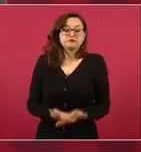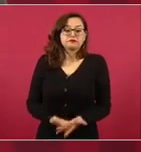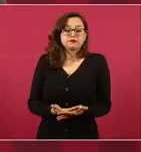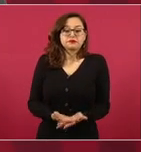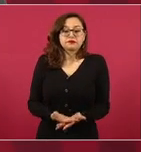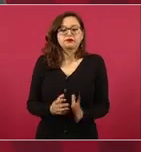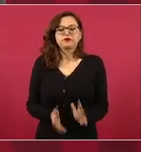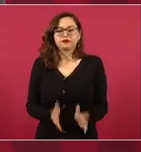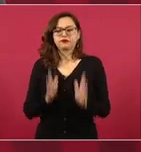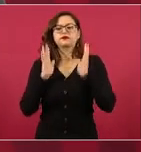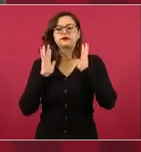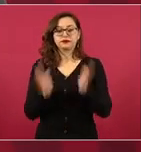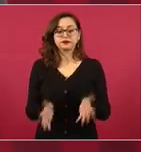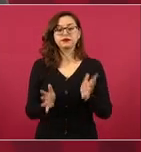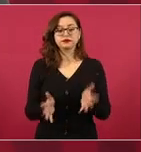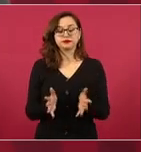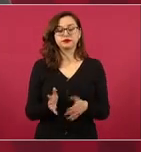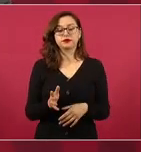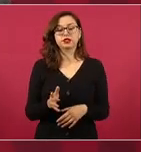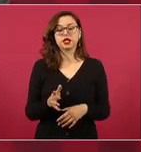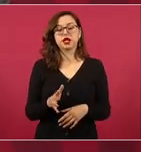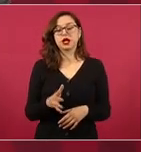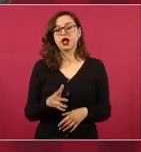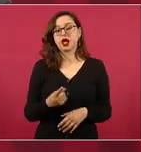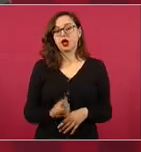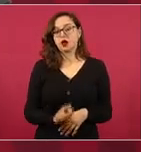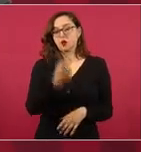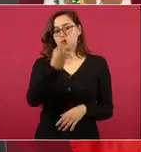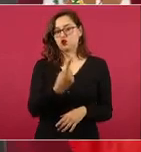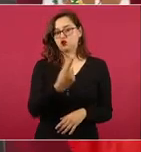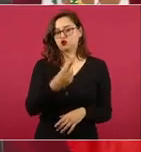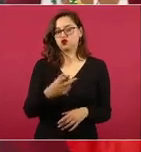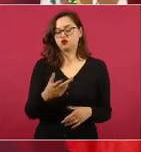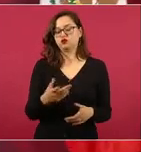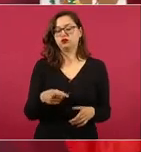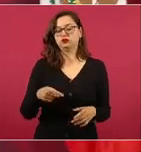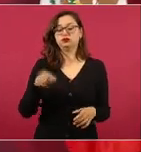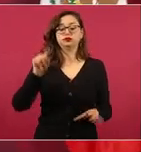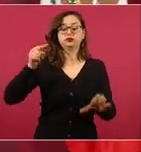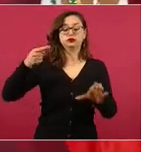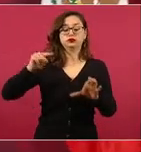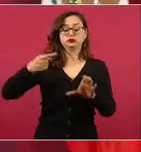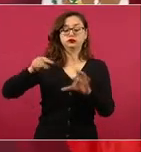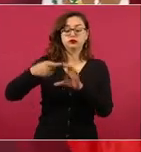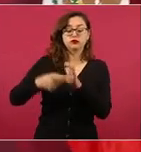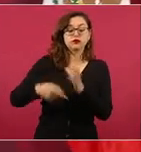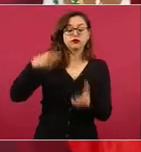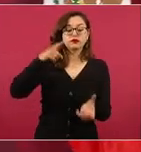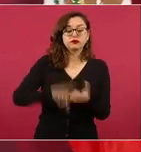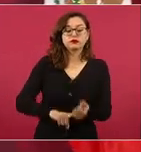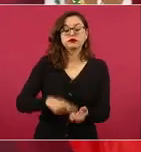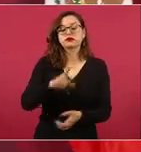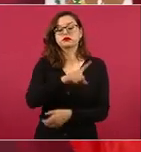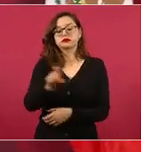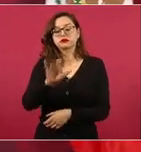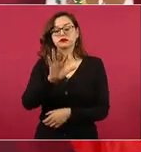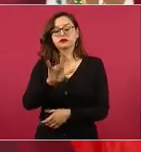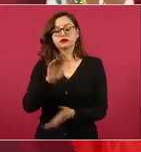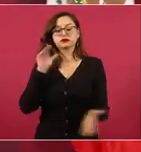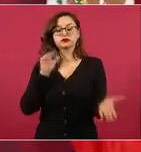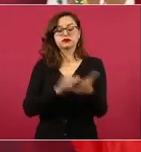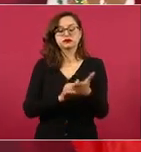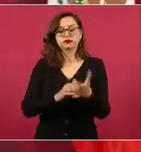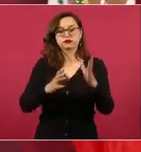En la exploración se descubrió que tiene capacidad para producir alrededor de 150 mil